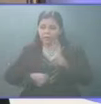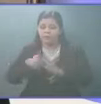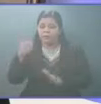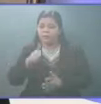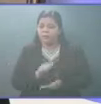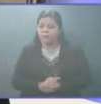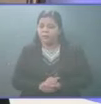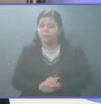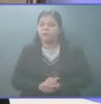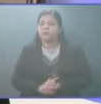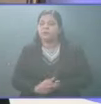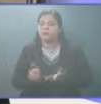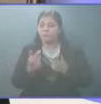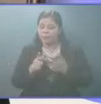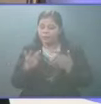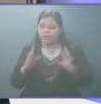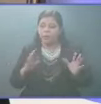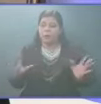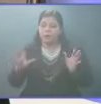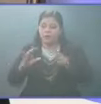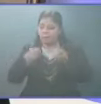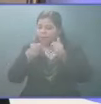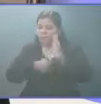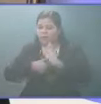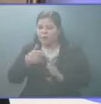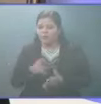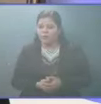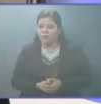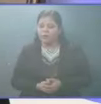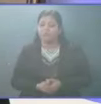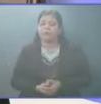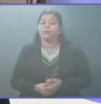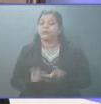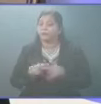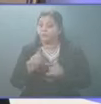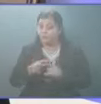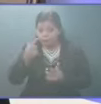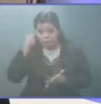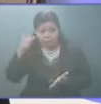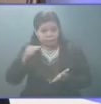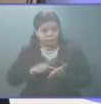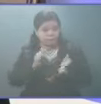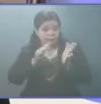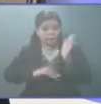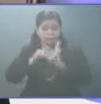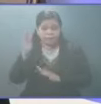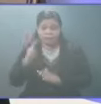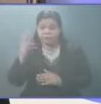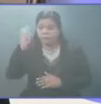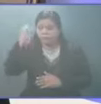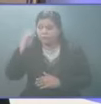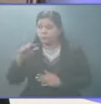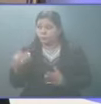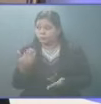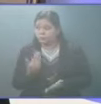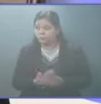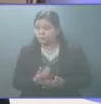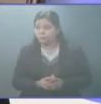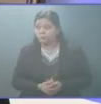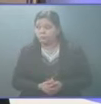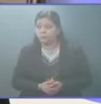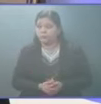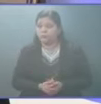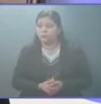hacer que su infección sea asintomática o su infección leve, pero en el adulto mayor pues sí va a haber una